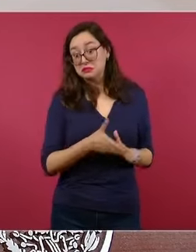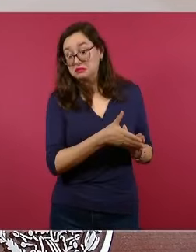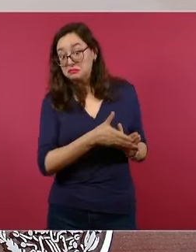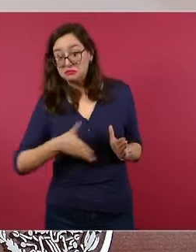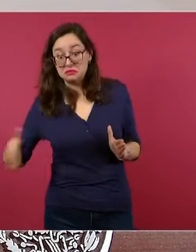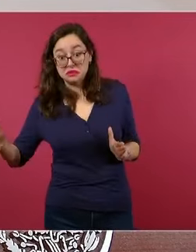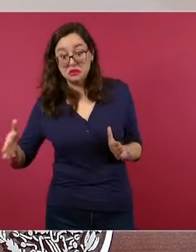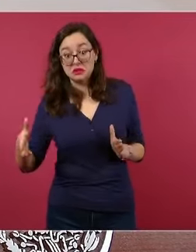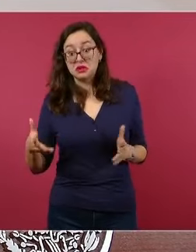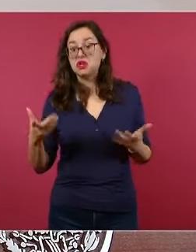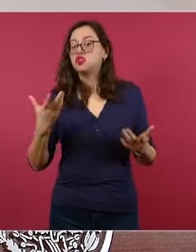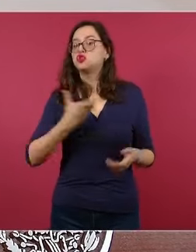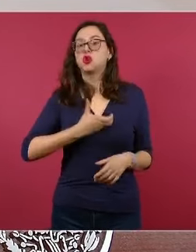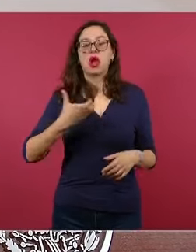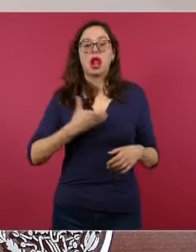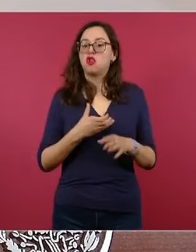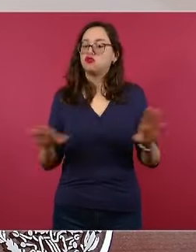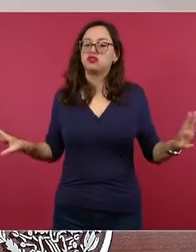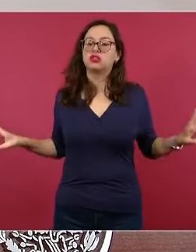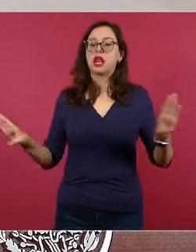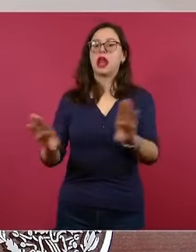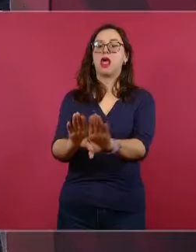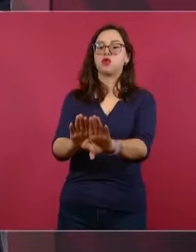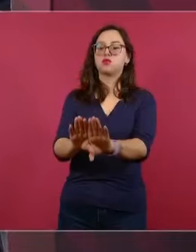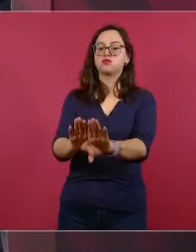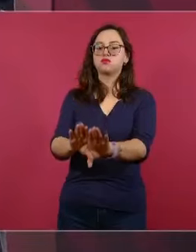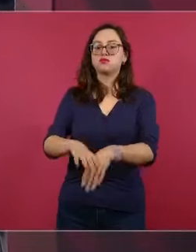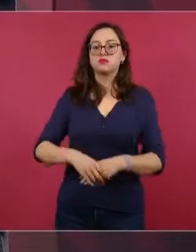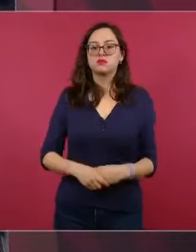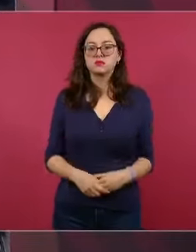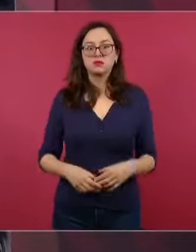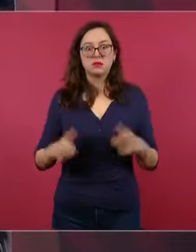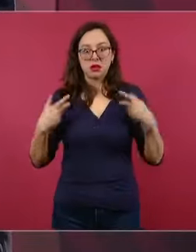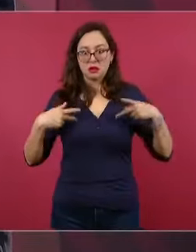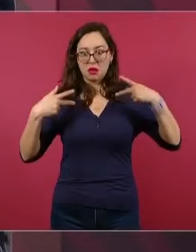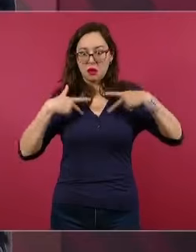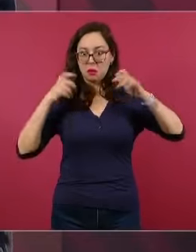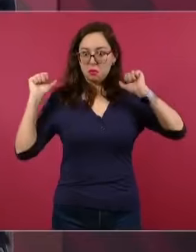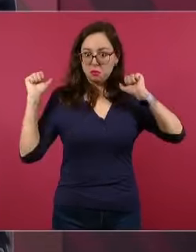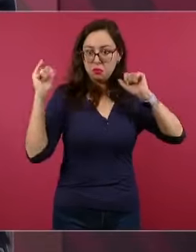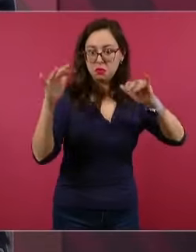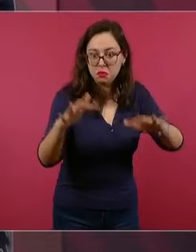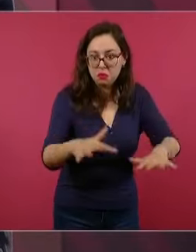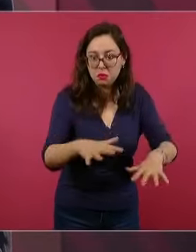pudimos cerrar nuestra Campaña en elcal nos